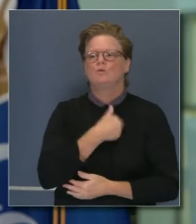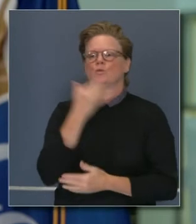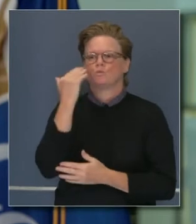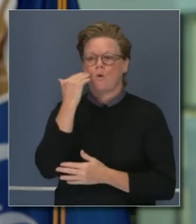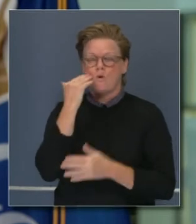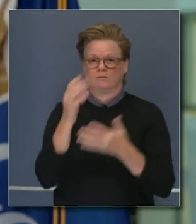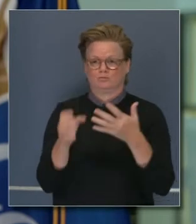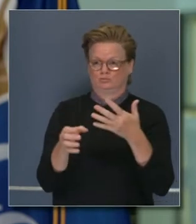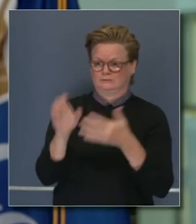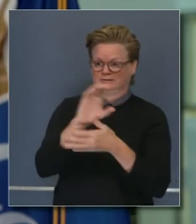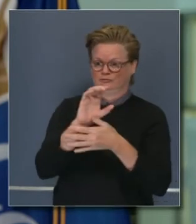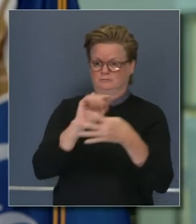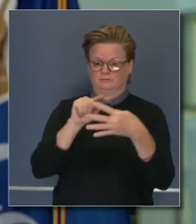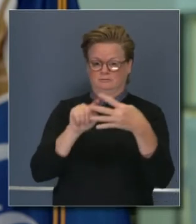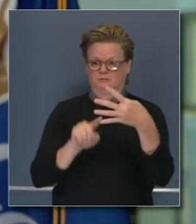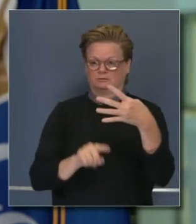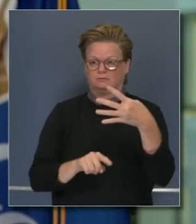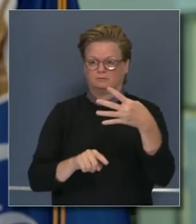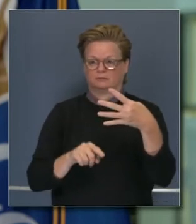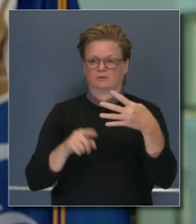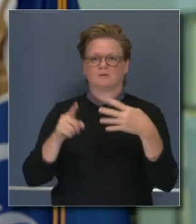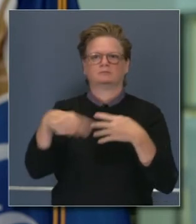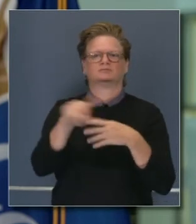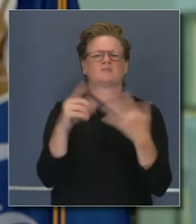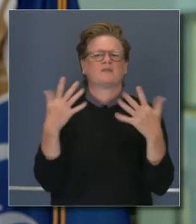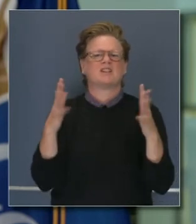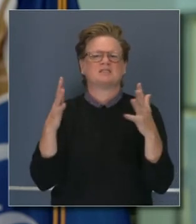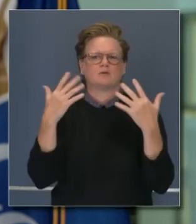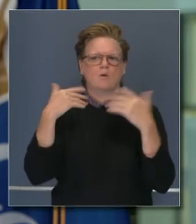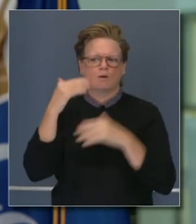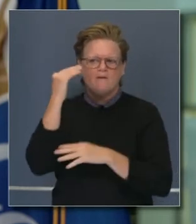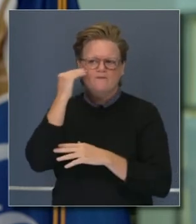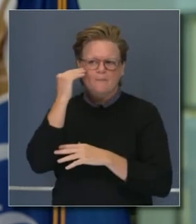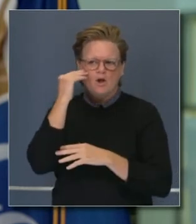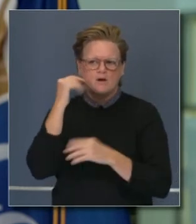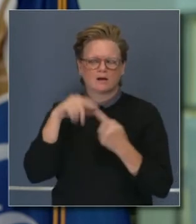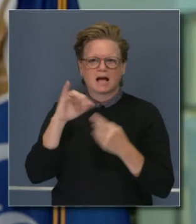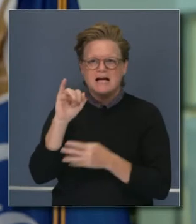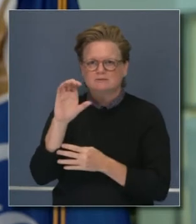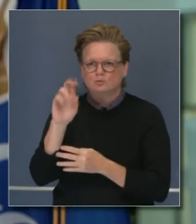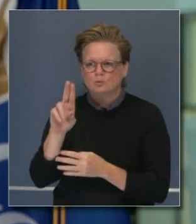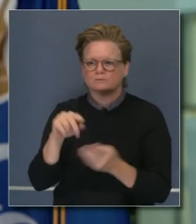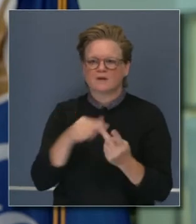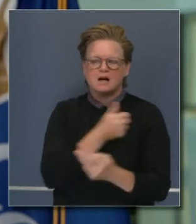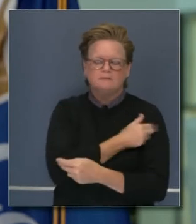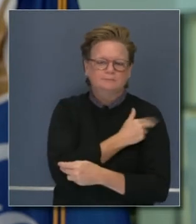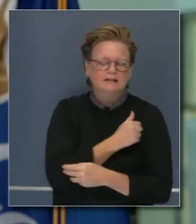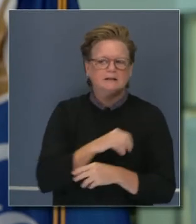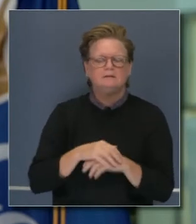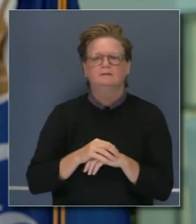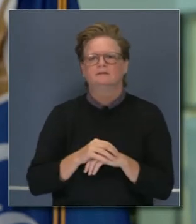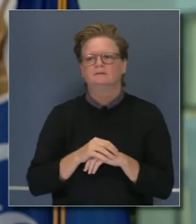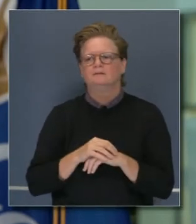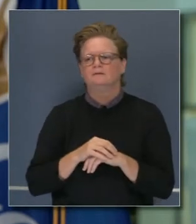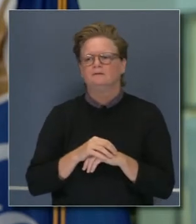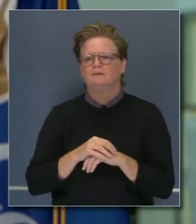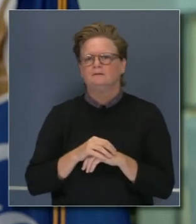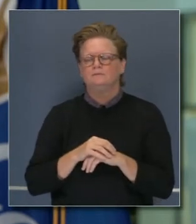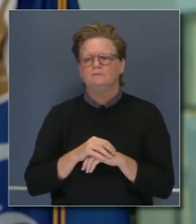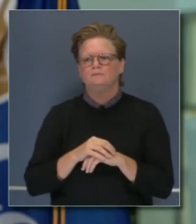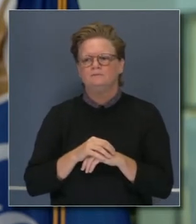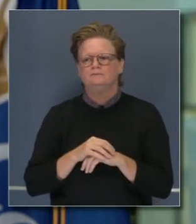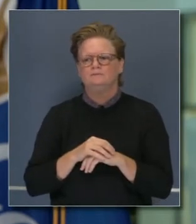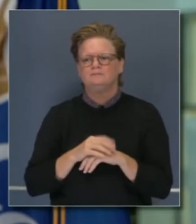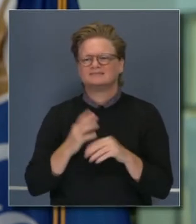los otros criterios. Seguimos considerándolos muy sombríamente respecto a ingresos a unidades de